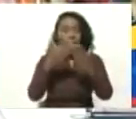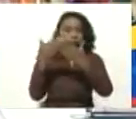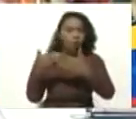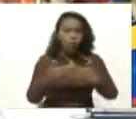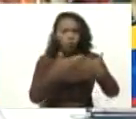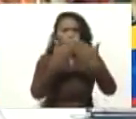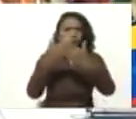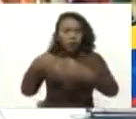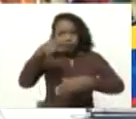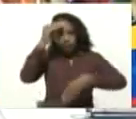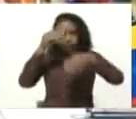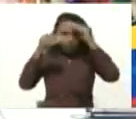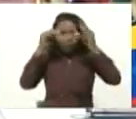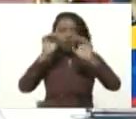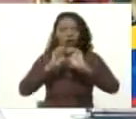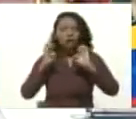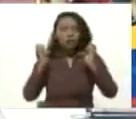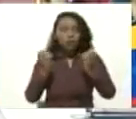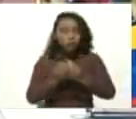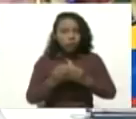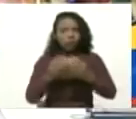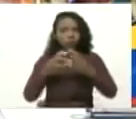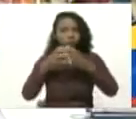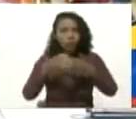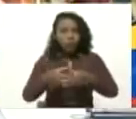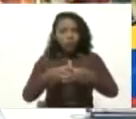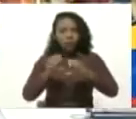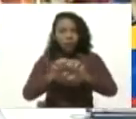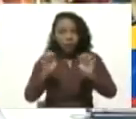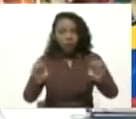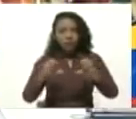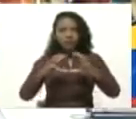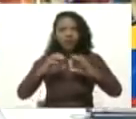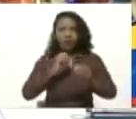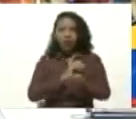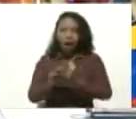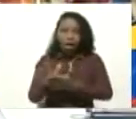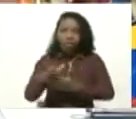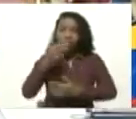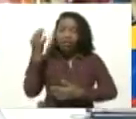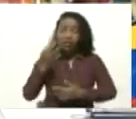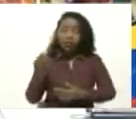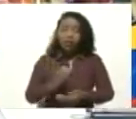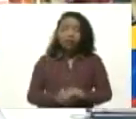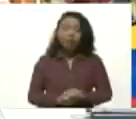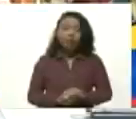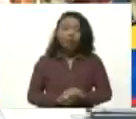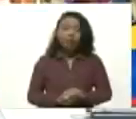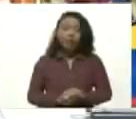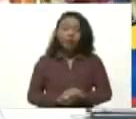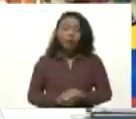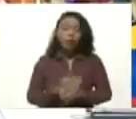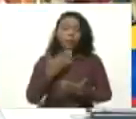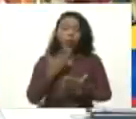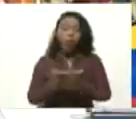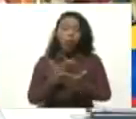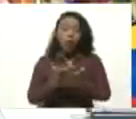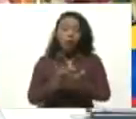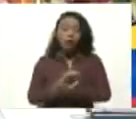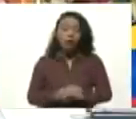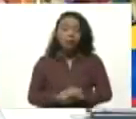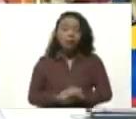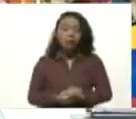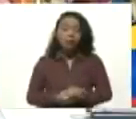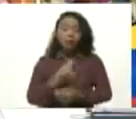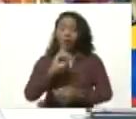estudiar, a un aula de clase, a la educación gratuita y de calidad. Fue una propuesta, no